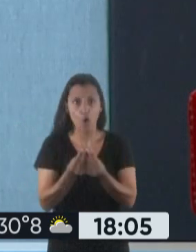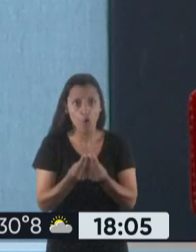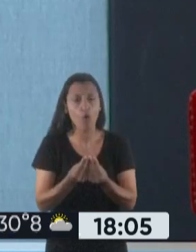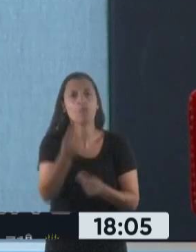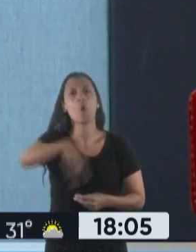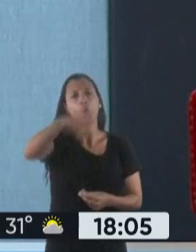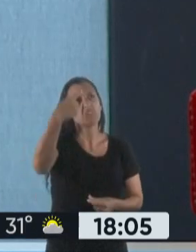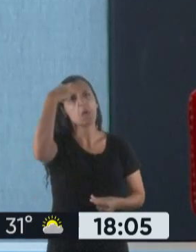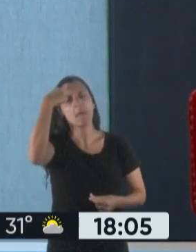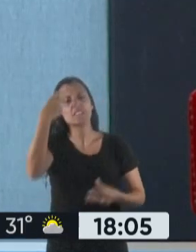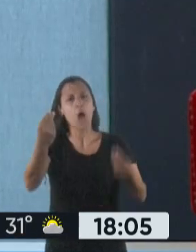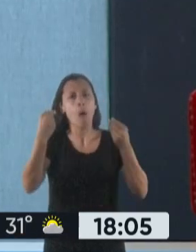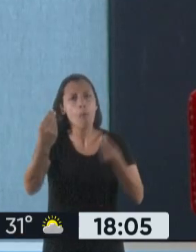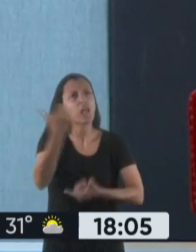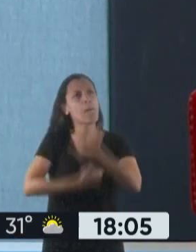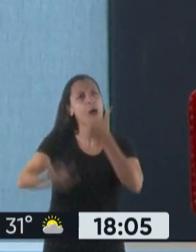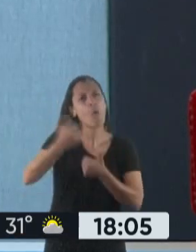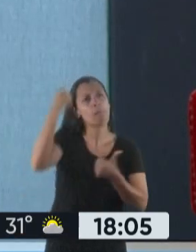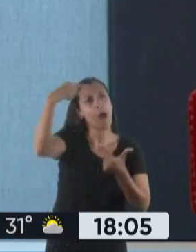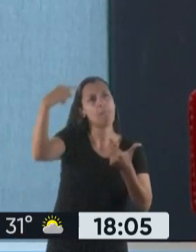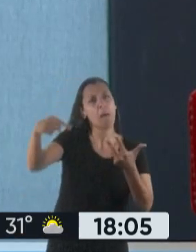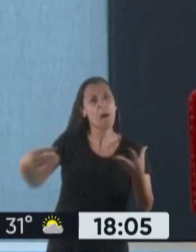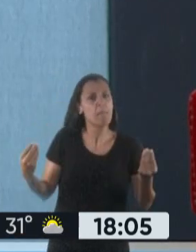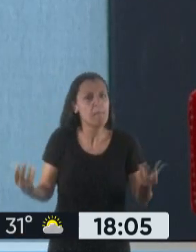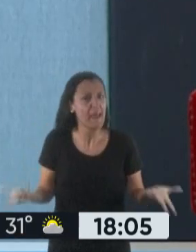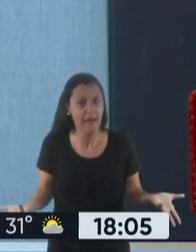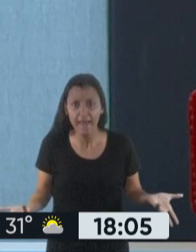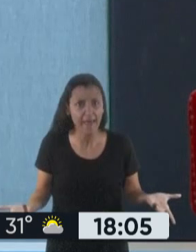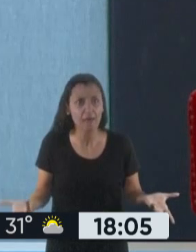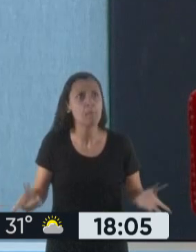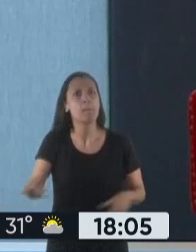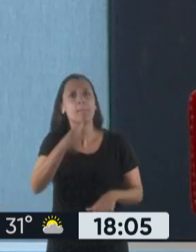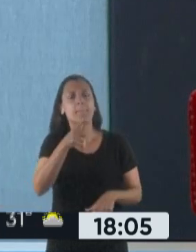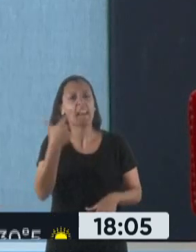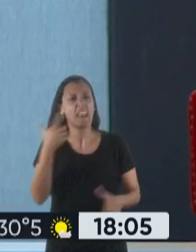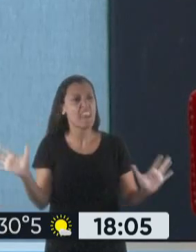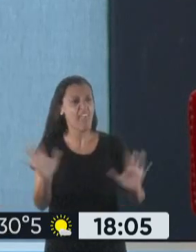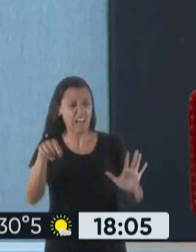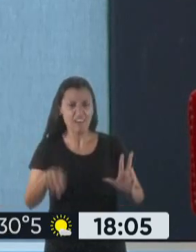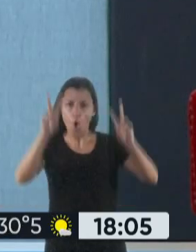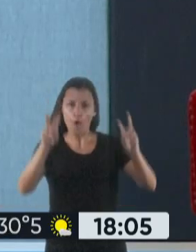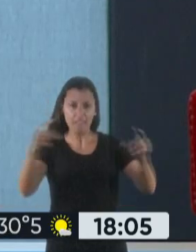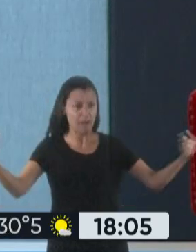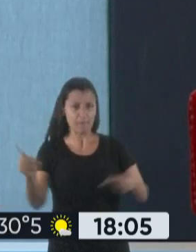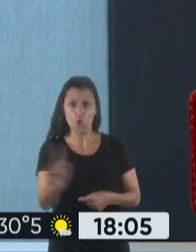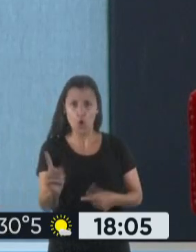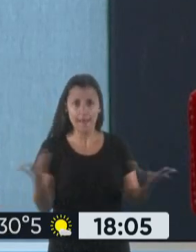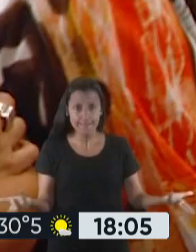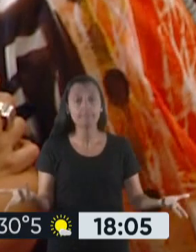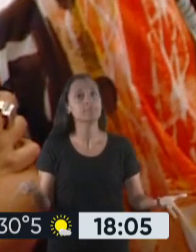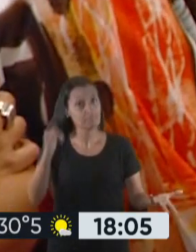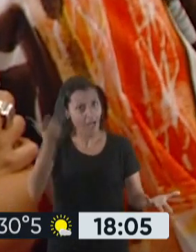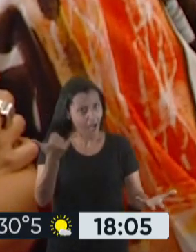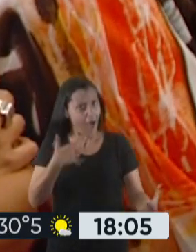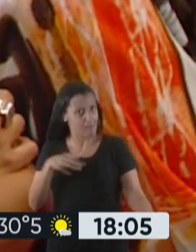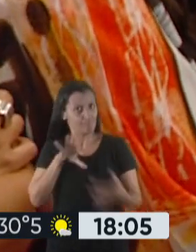ustedes miran por qué me cuenta todo esto este tipo, si no tiene nada que ver con lo que nos convoca. Bueno, también tiene que ver con